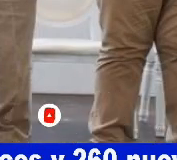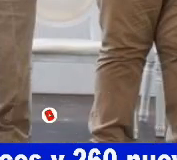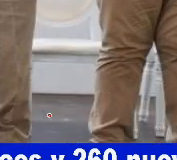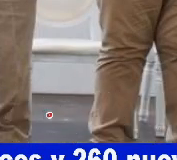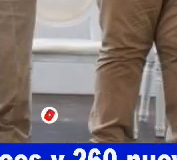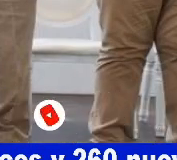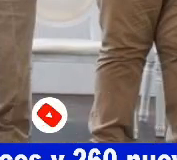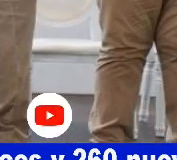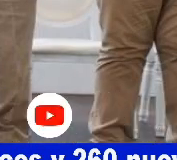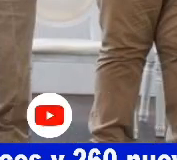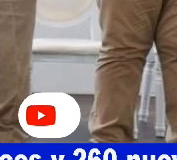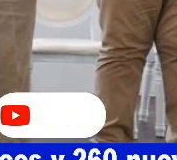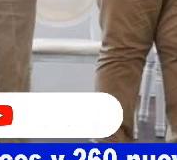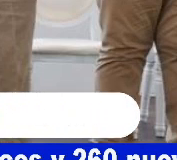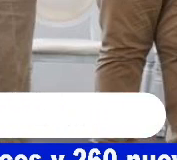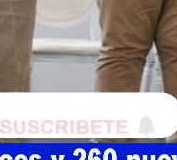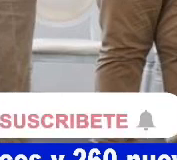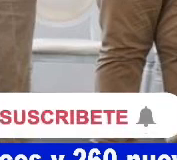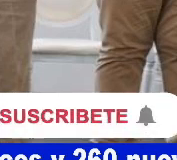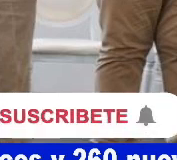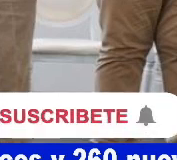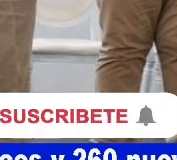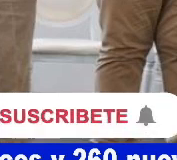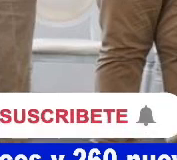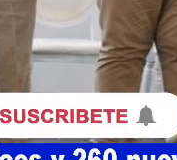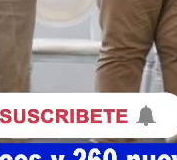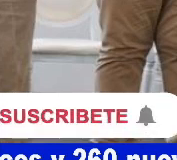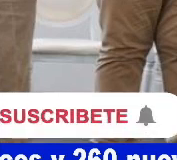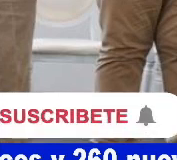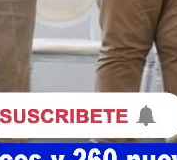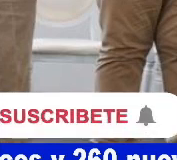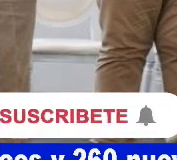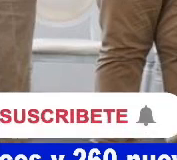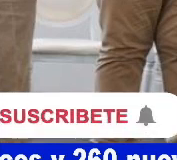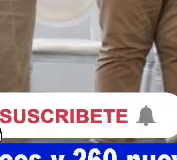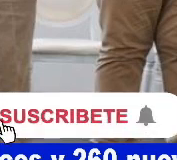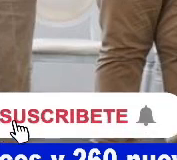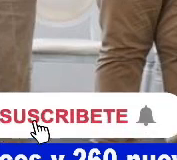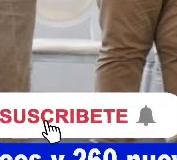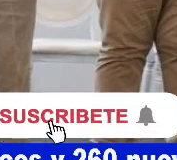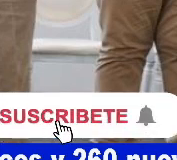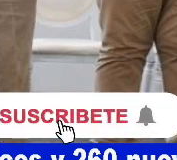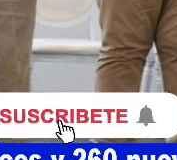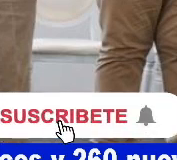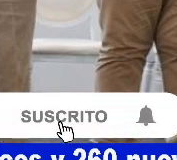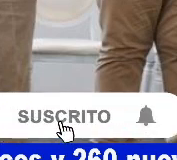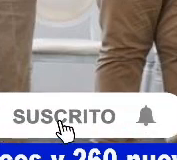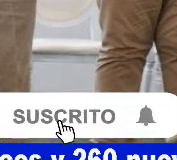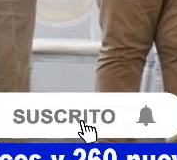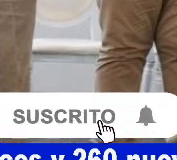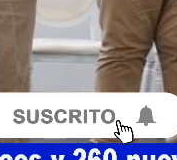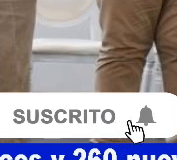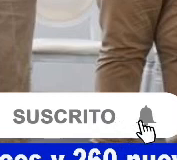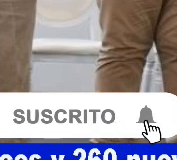estuvo exaltando la gerencia que hace Edgar, así como